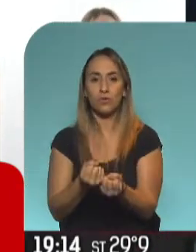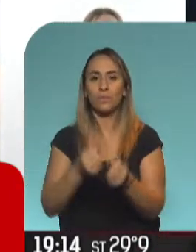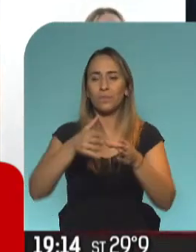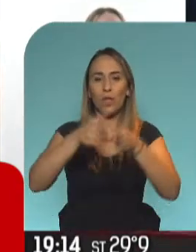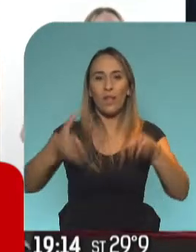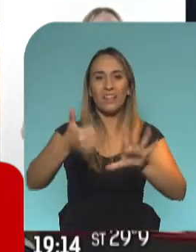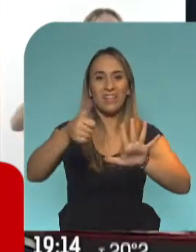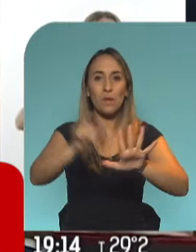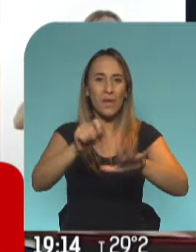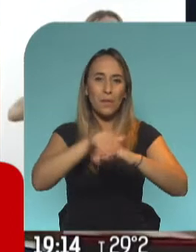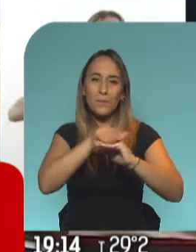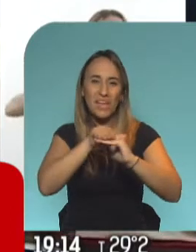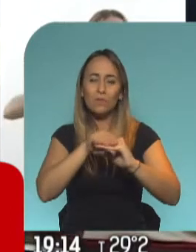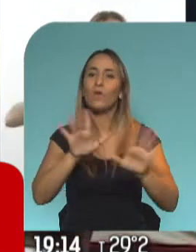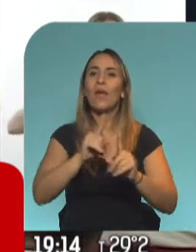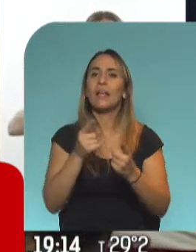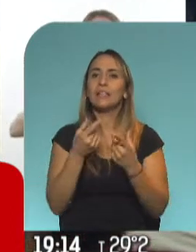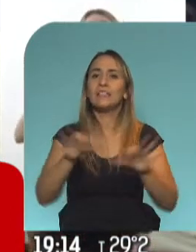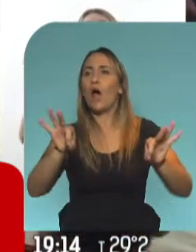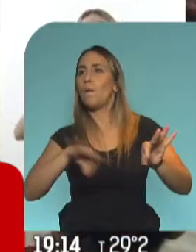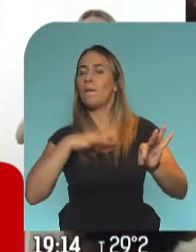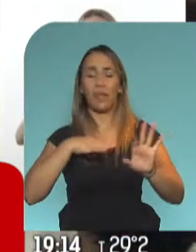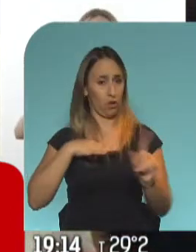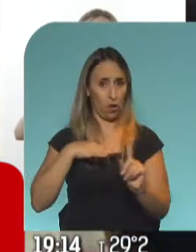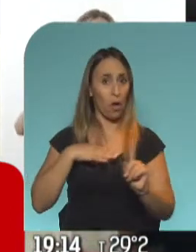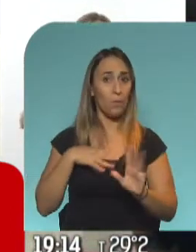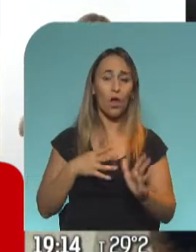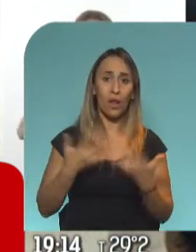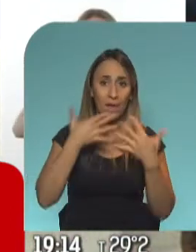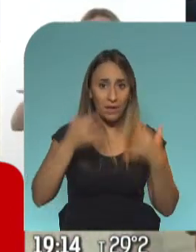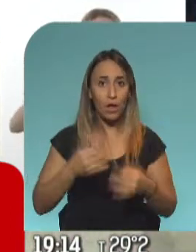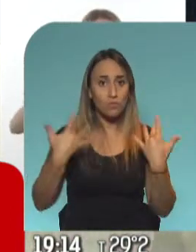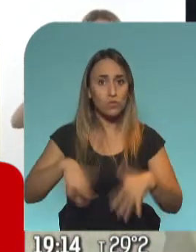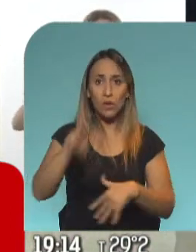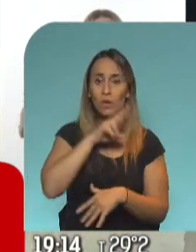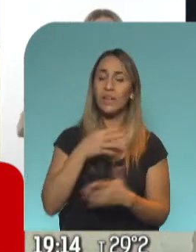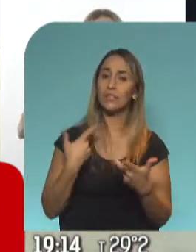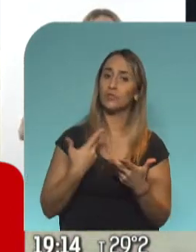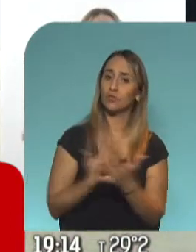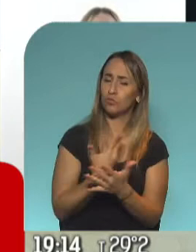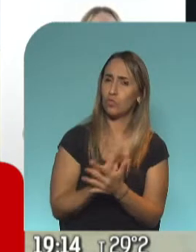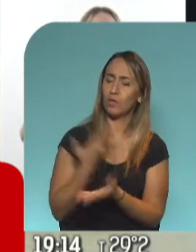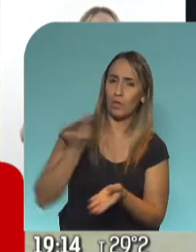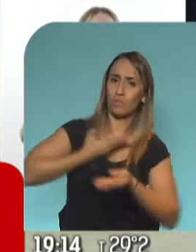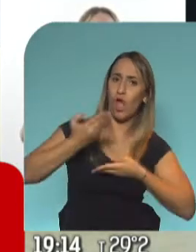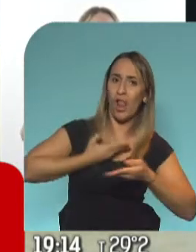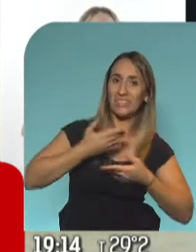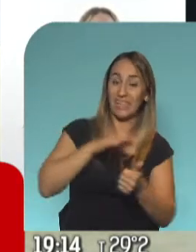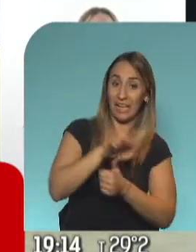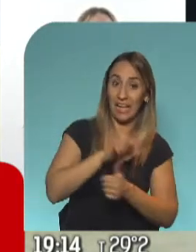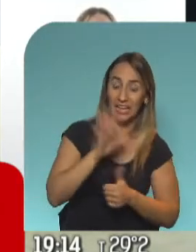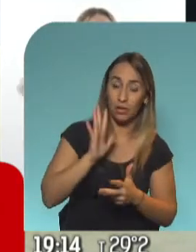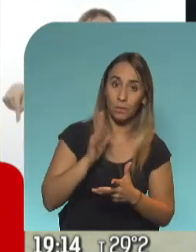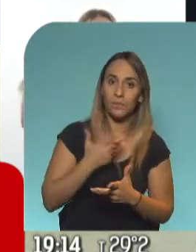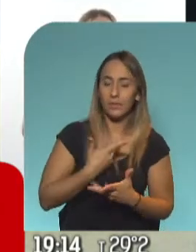salvar la vida, pero bueno, pero es una de las grandes limitaciones que tienen las mujeres víctimas de violencia de género cuando tienen que toman el valor justamente para